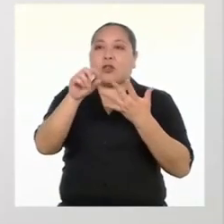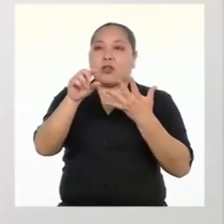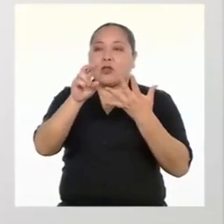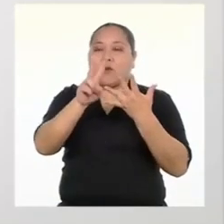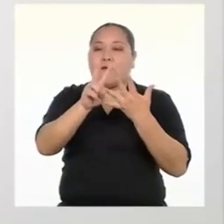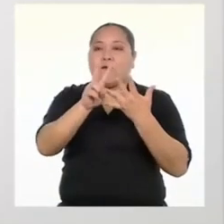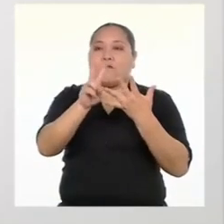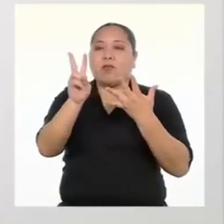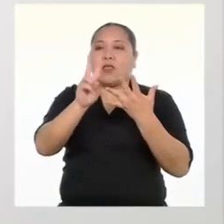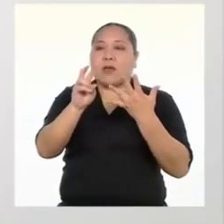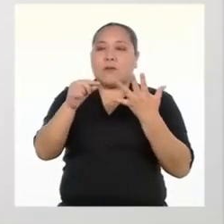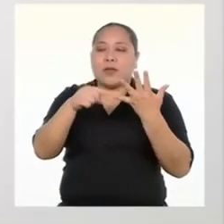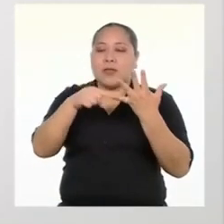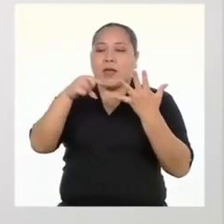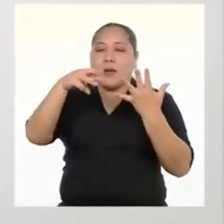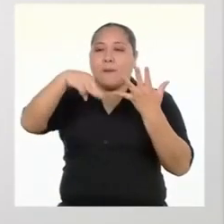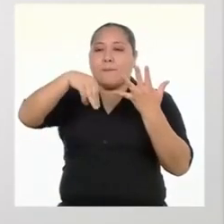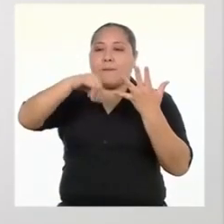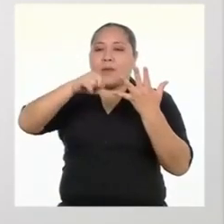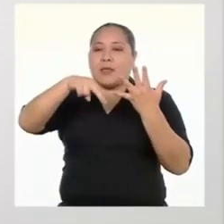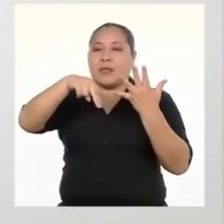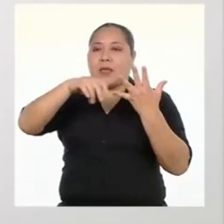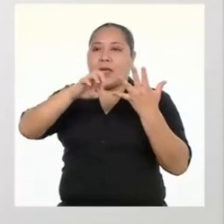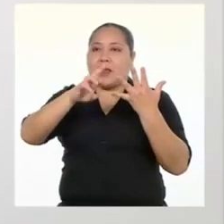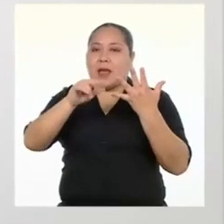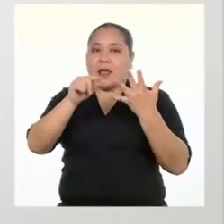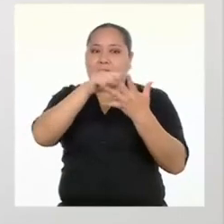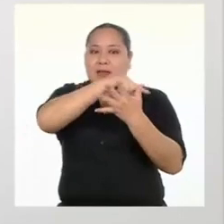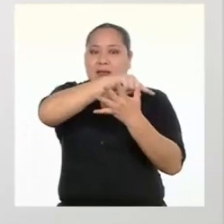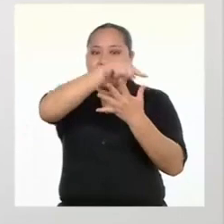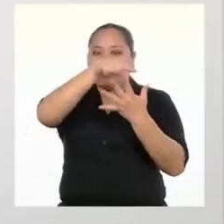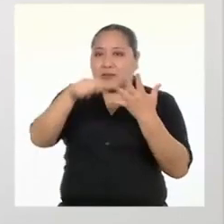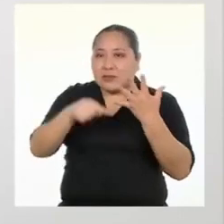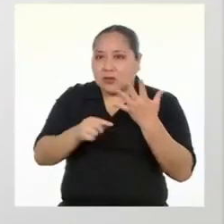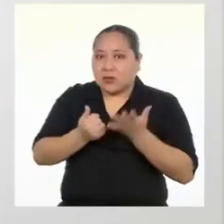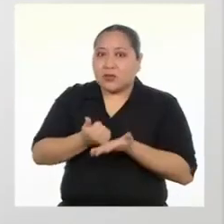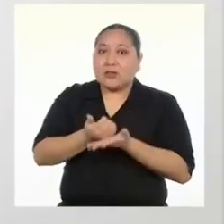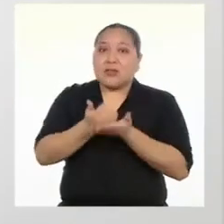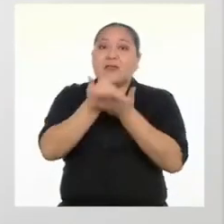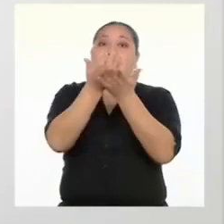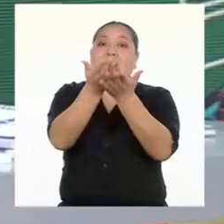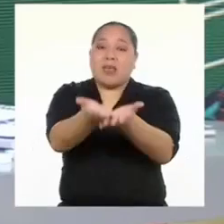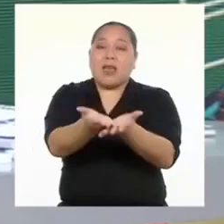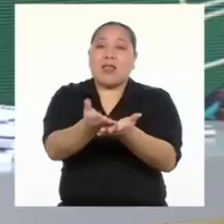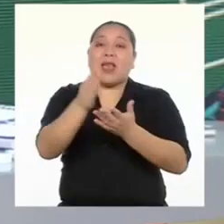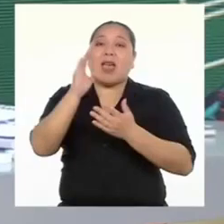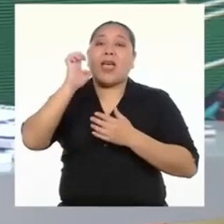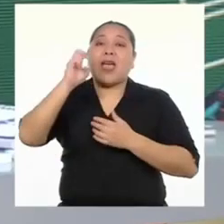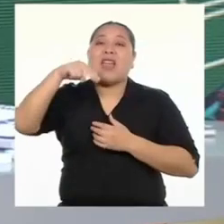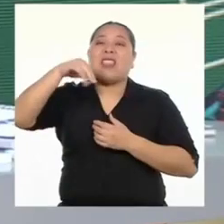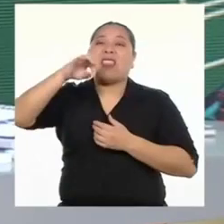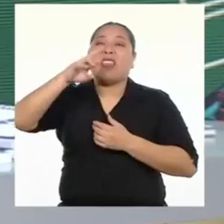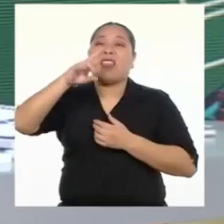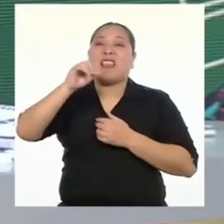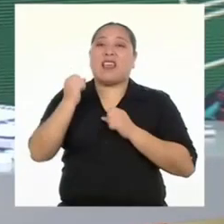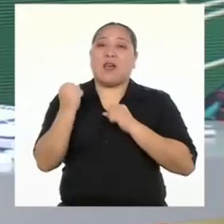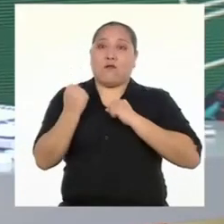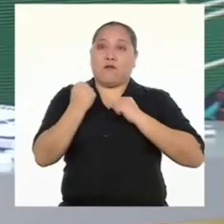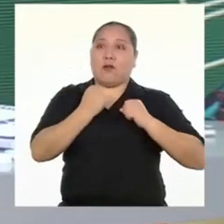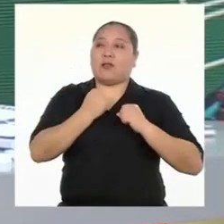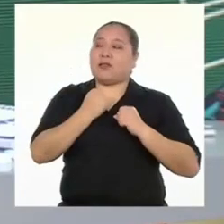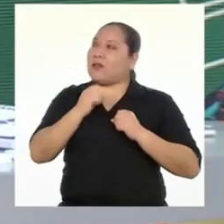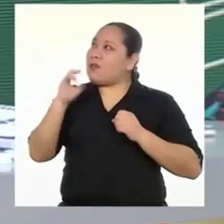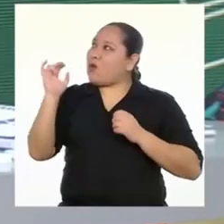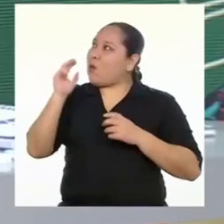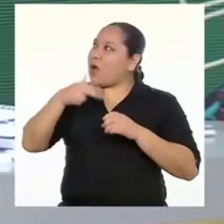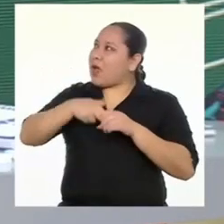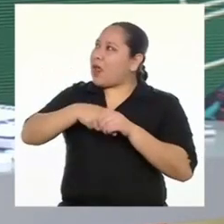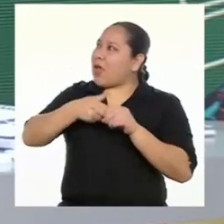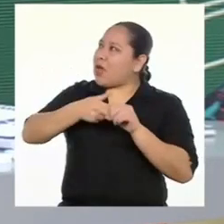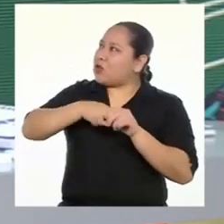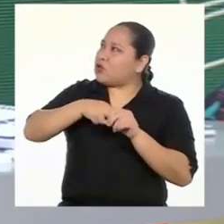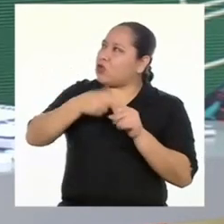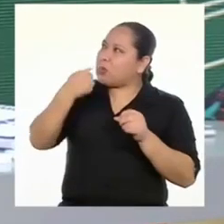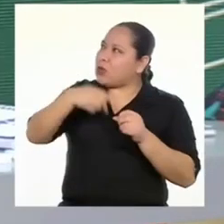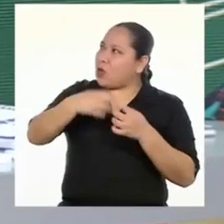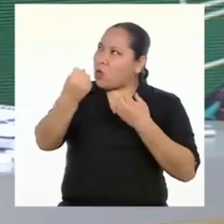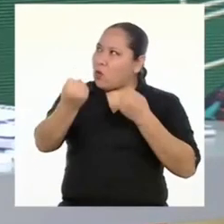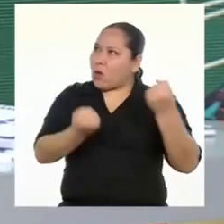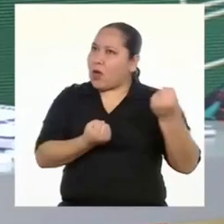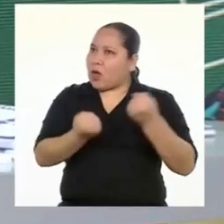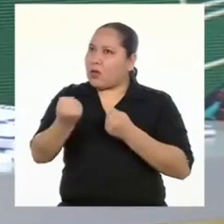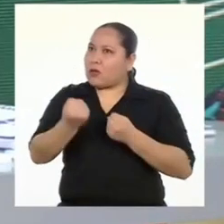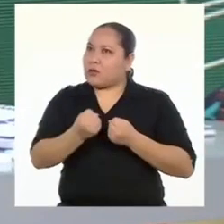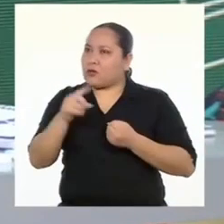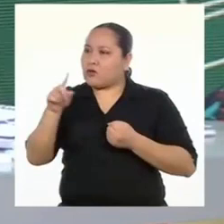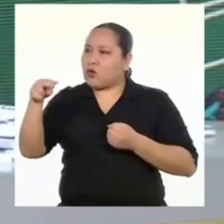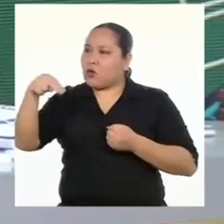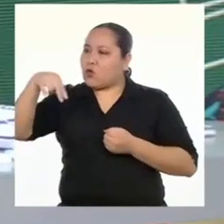vitaminas y minerales. Estos nutrientes aportan energía para mantenernos saludables. Como la gasolina de un vehículo. Es decir,